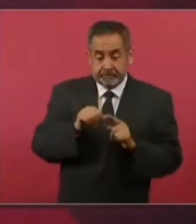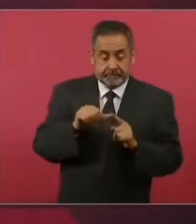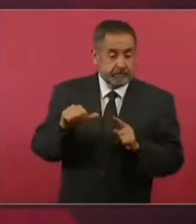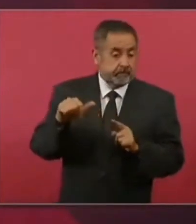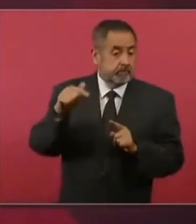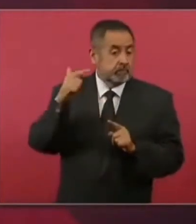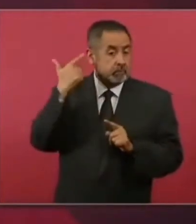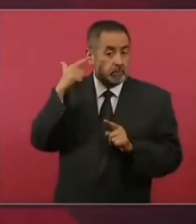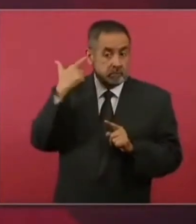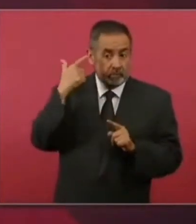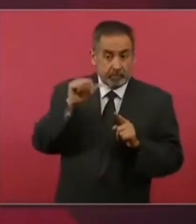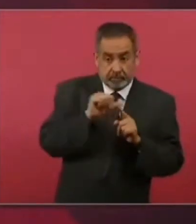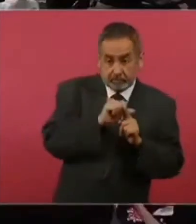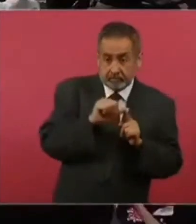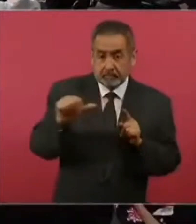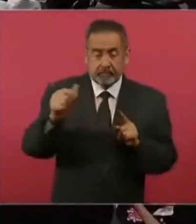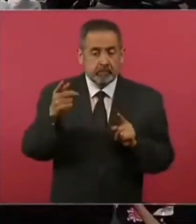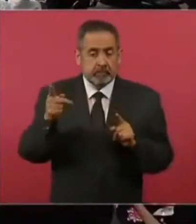a Vallarta,